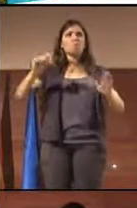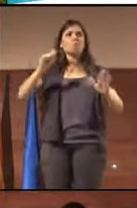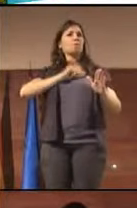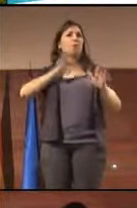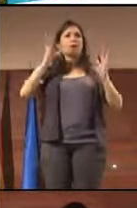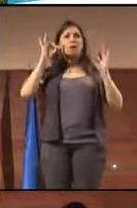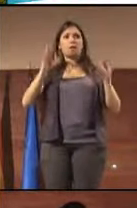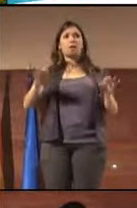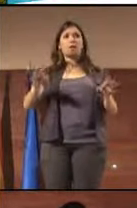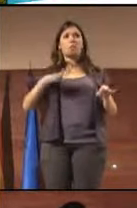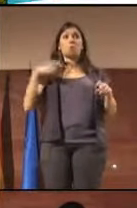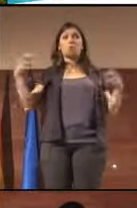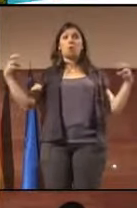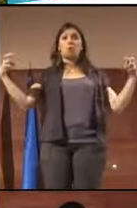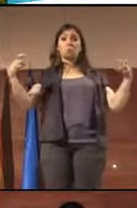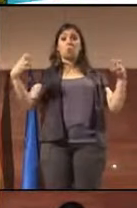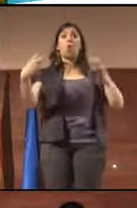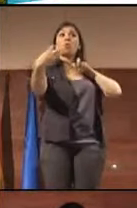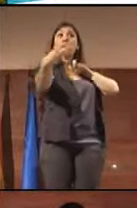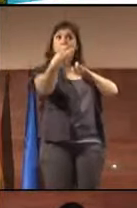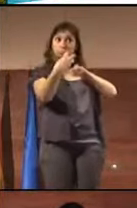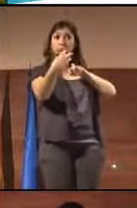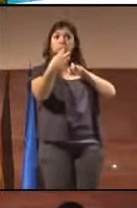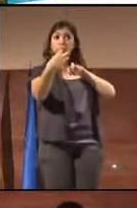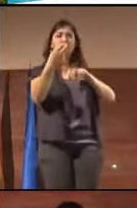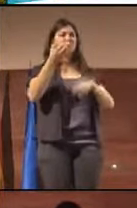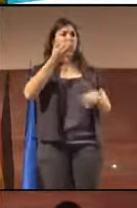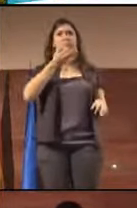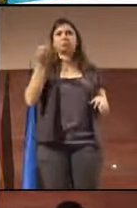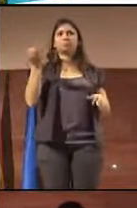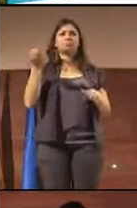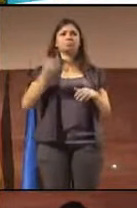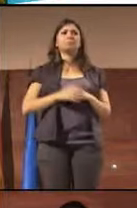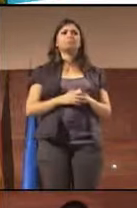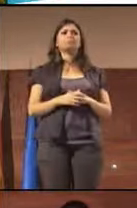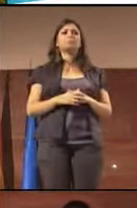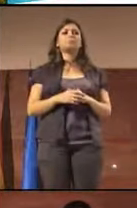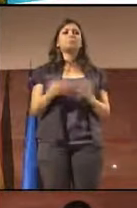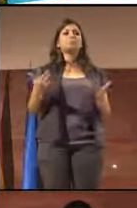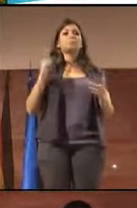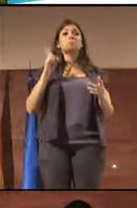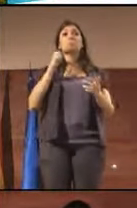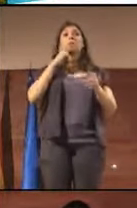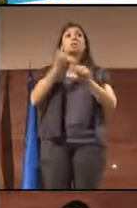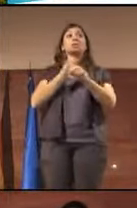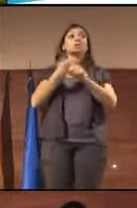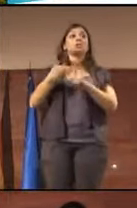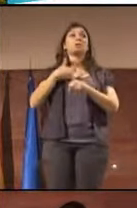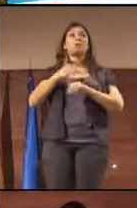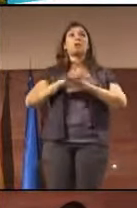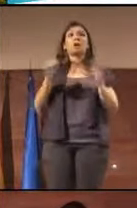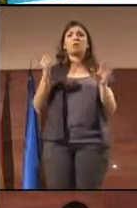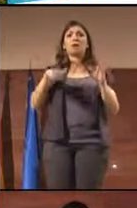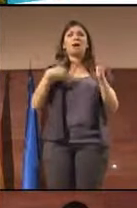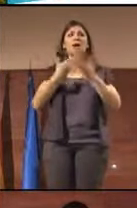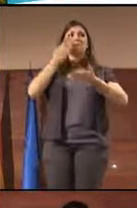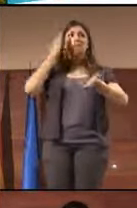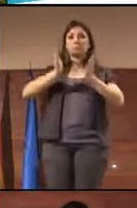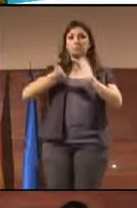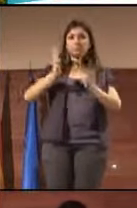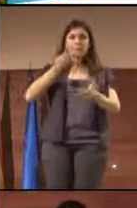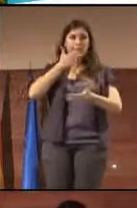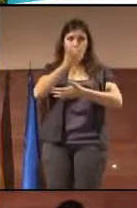acceso desde ambos lados idóneo. Es decir, pero ya no solo para trabajar, sino para trabajar incluso terapéuticamente. Es